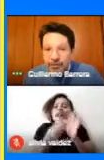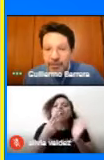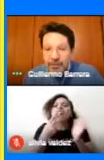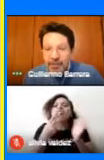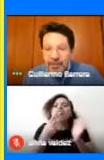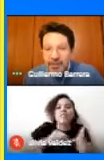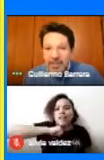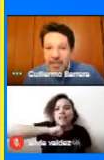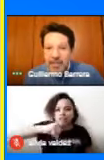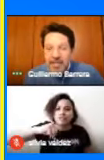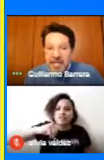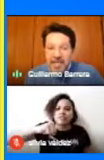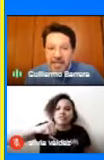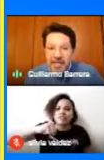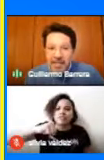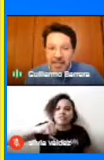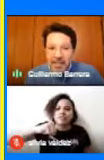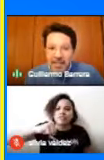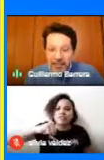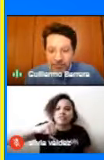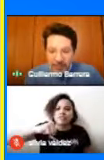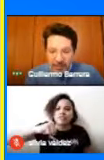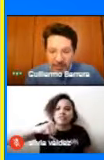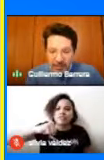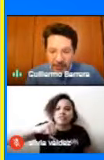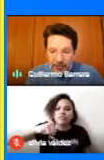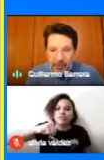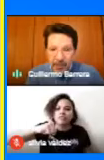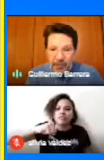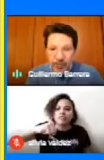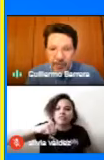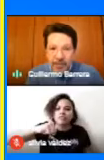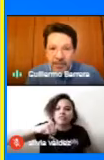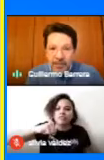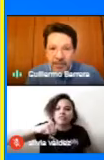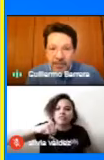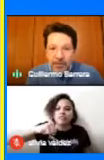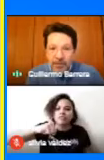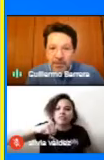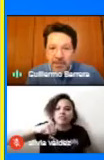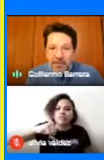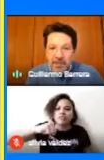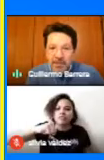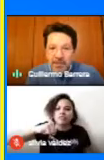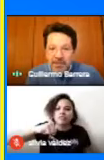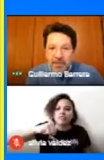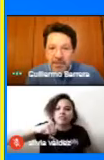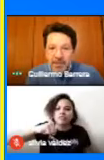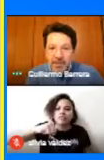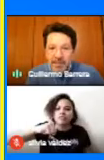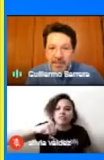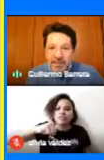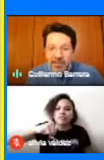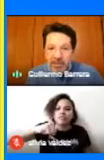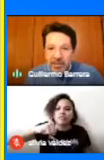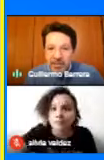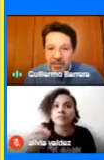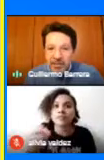Derechos. Y esa Carta de Derechos le otorga a los ciudadanos la posibilidad